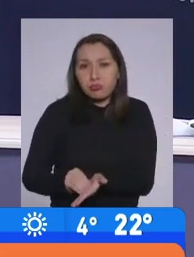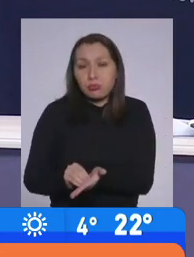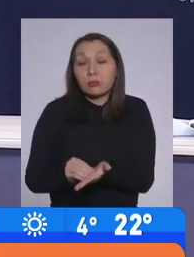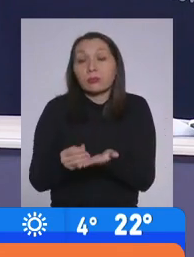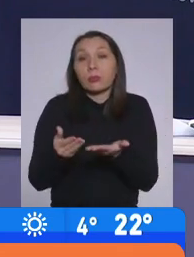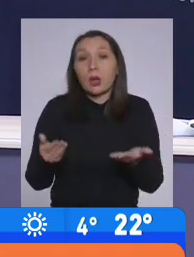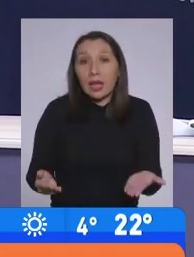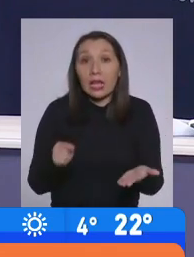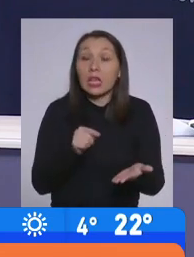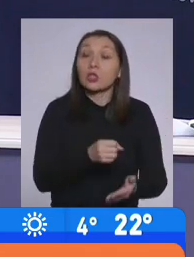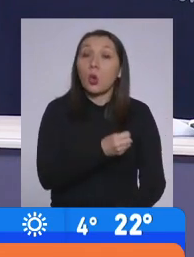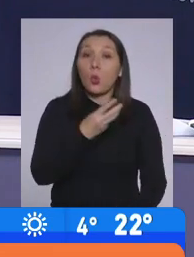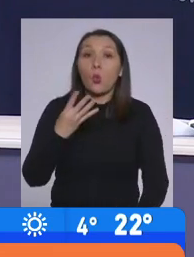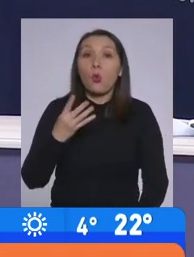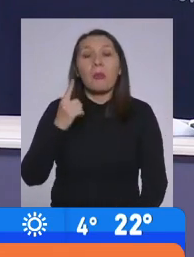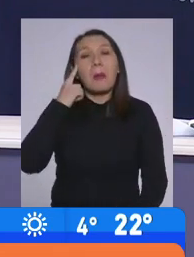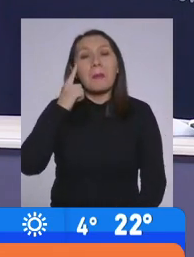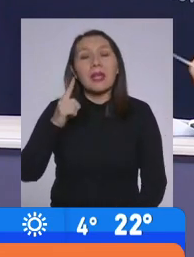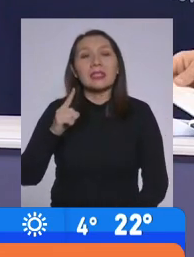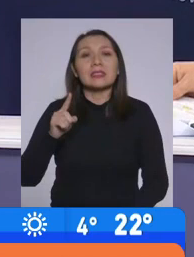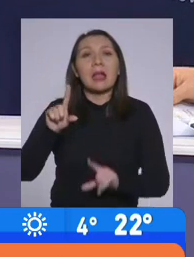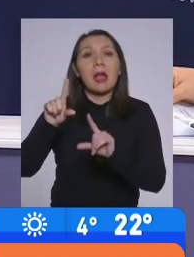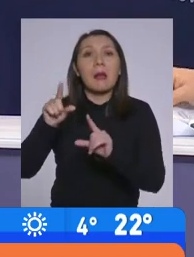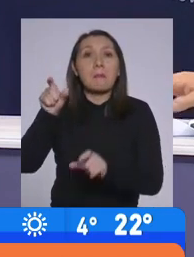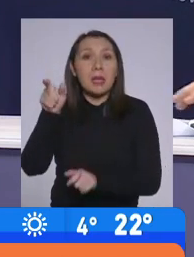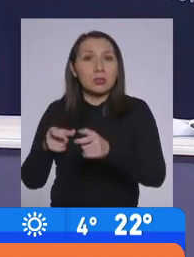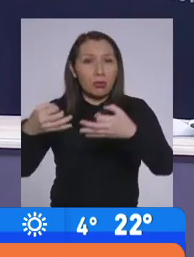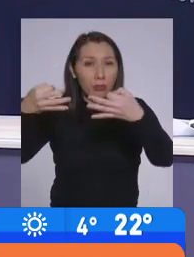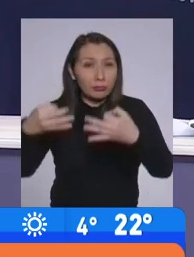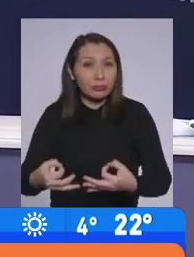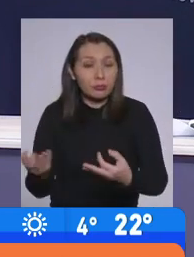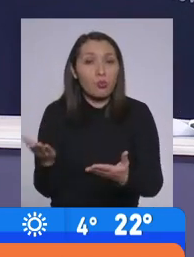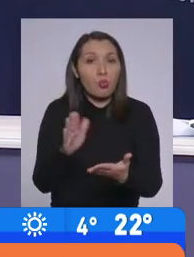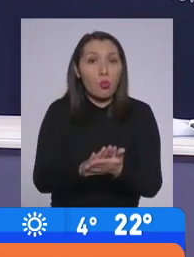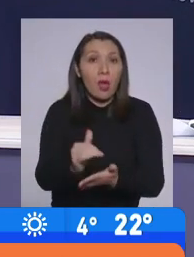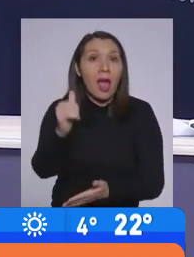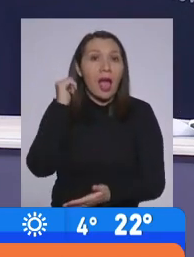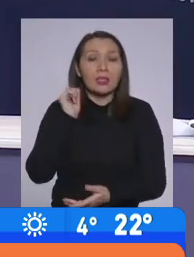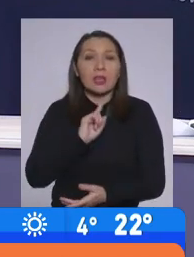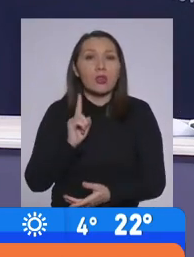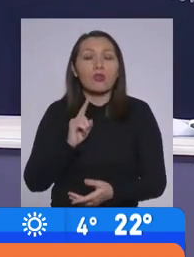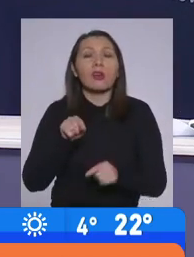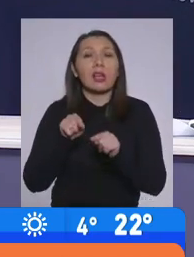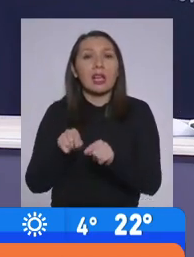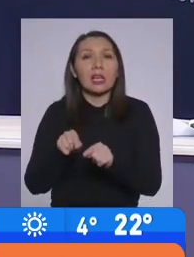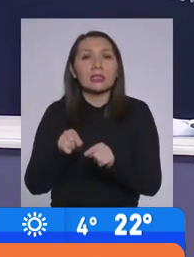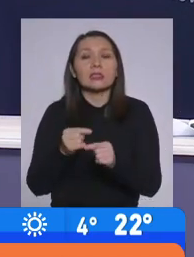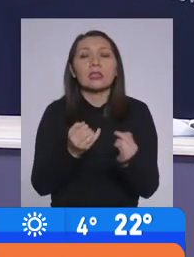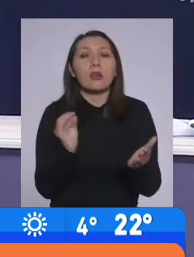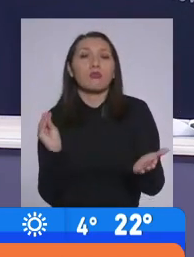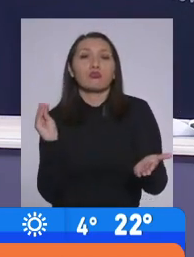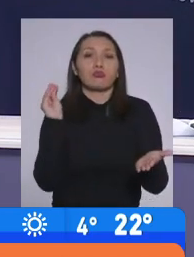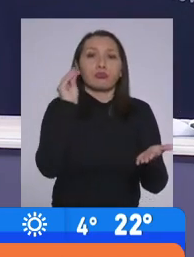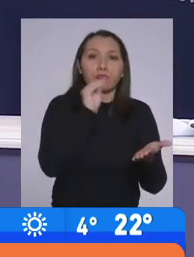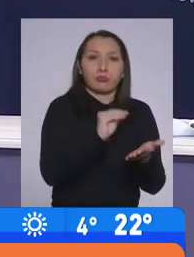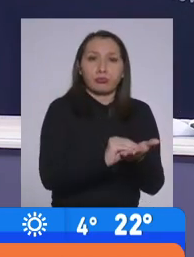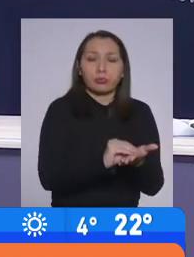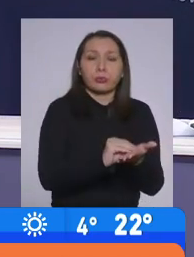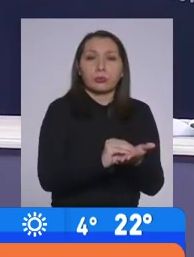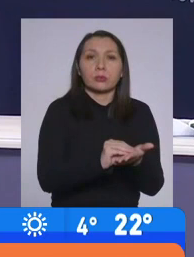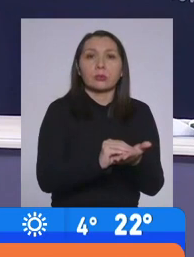por lo tanto este número no se refiere a las personas que fallecieron en el día de ayer sino que las que fueron escritas